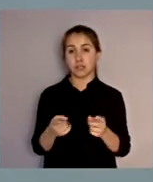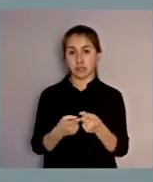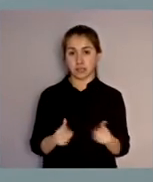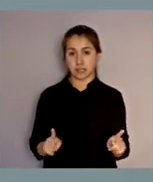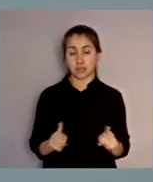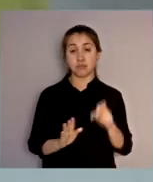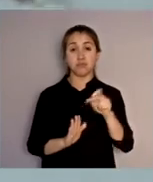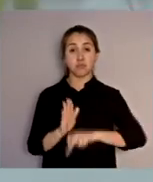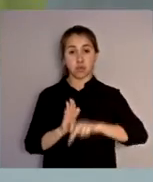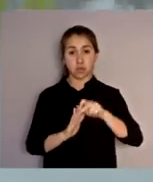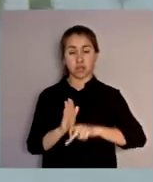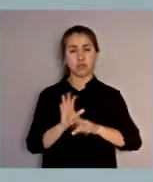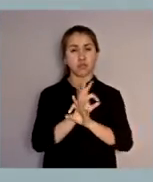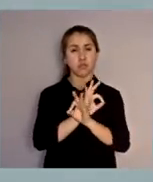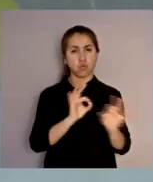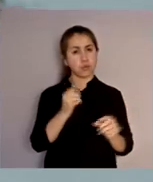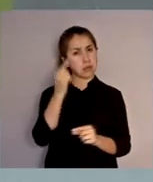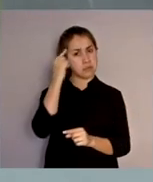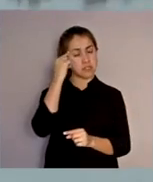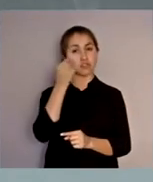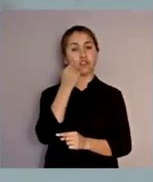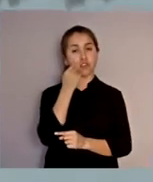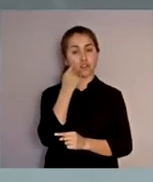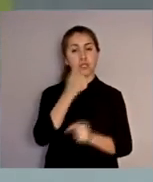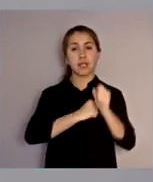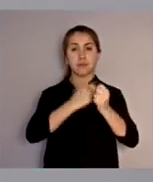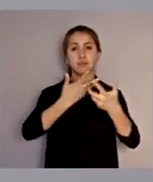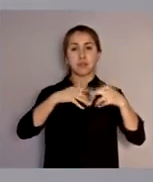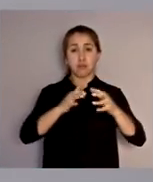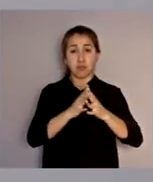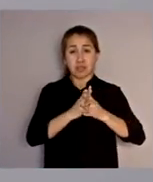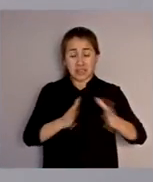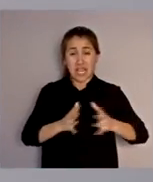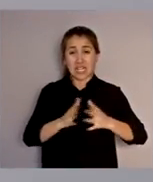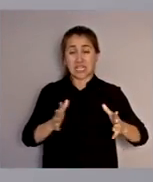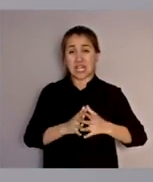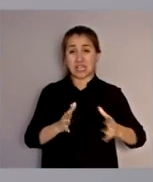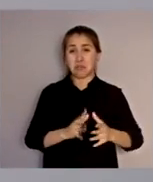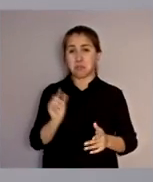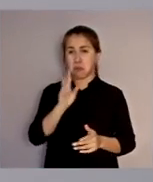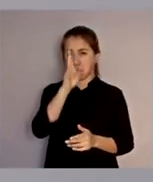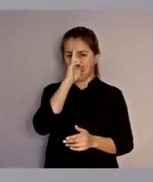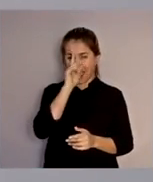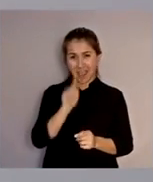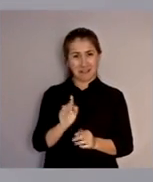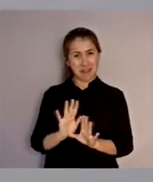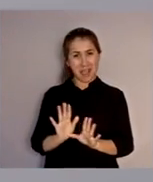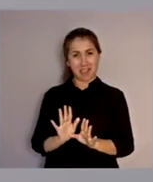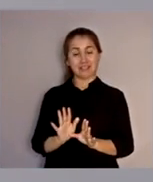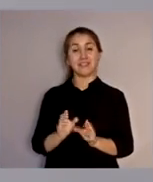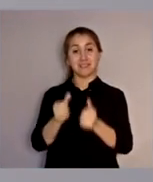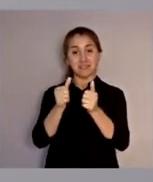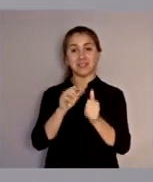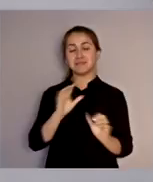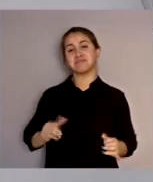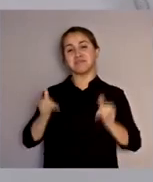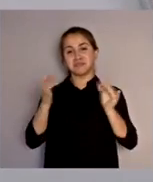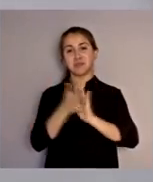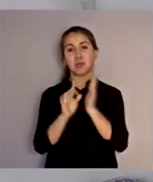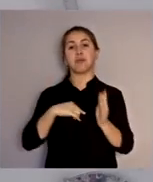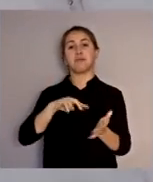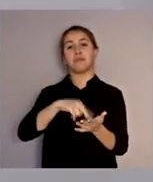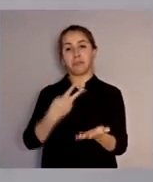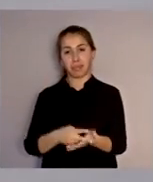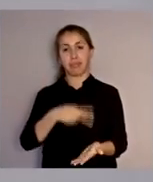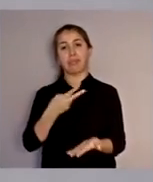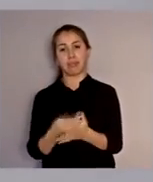invitaron a participar de este proyecto, jamás pensé que conocería a un empresario tan atípico y que lo pasaría tan bien, a pesar de todas